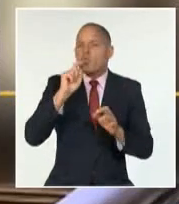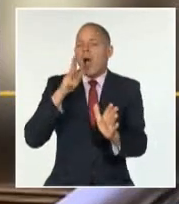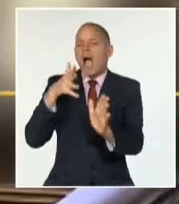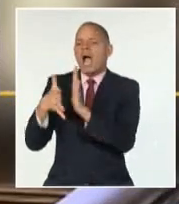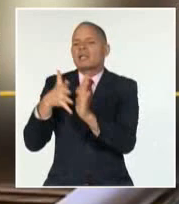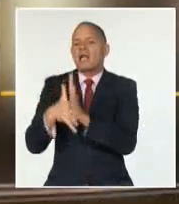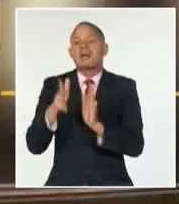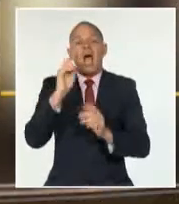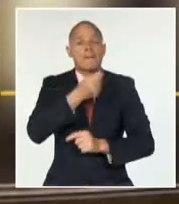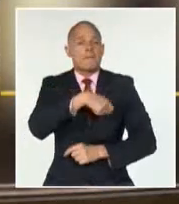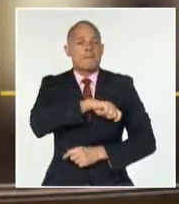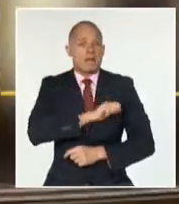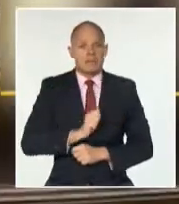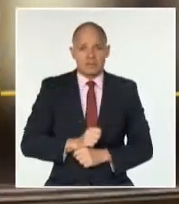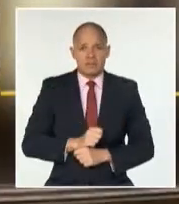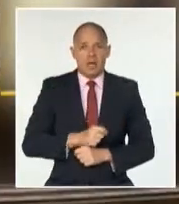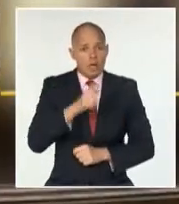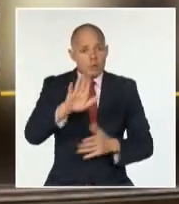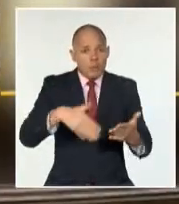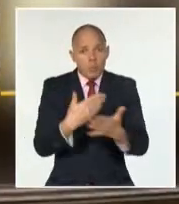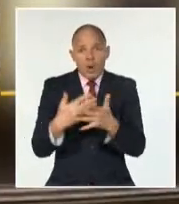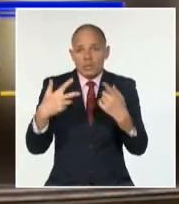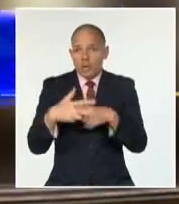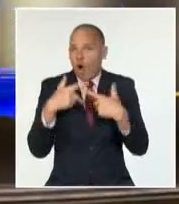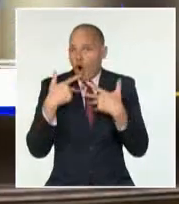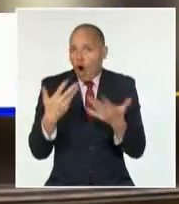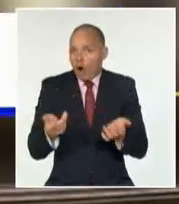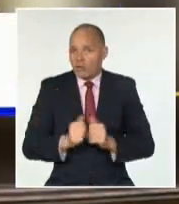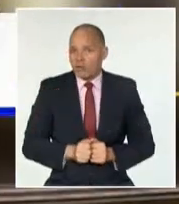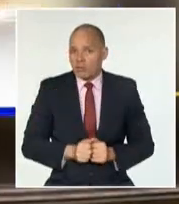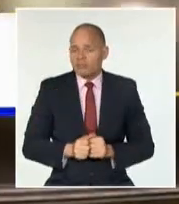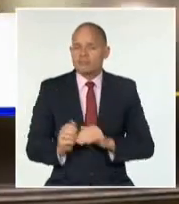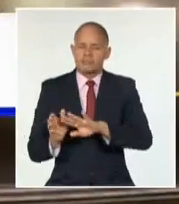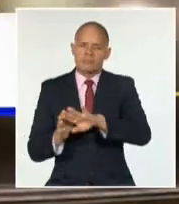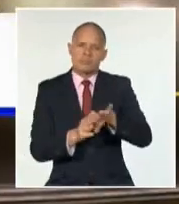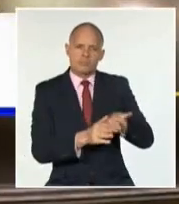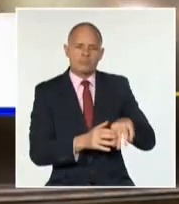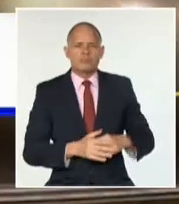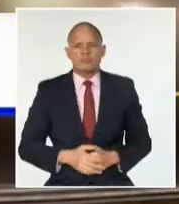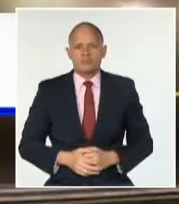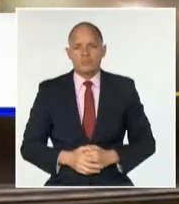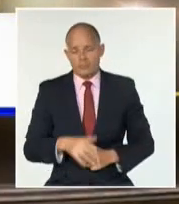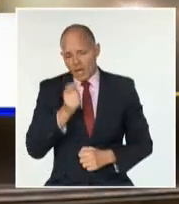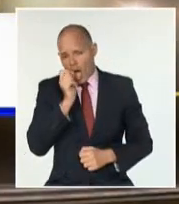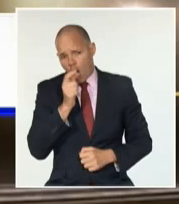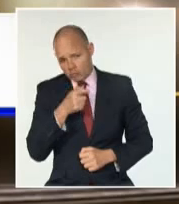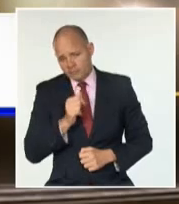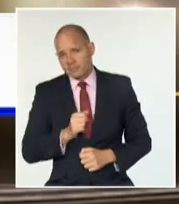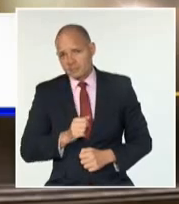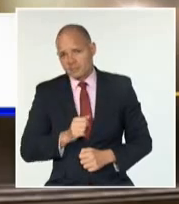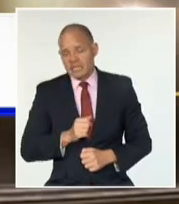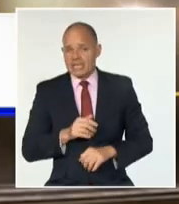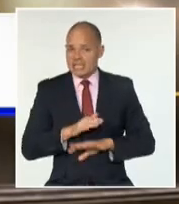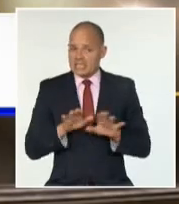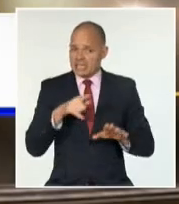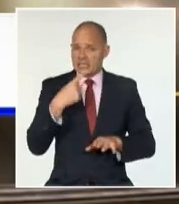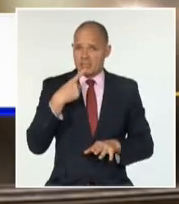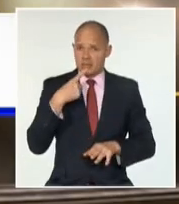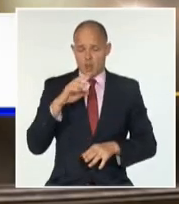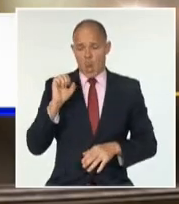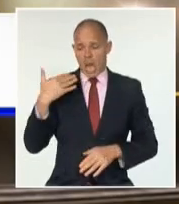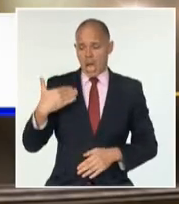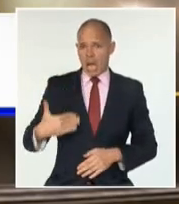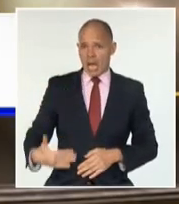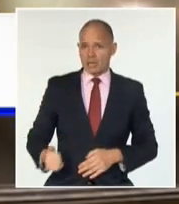España. Ni una propuesta. El señor Núñez Feijóo dice que tiene principios y que por ello no